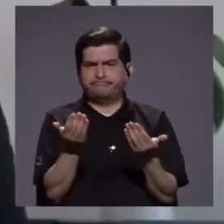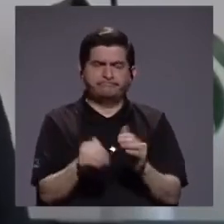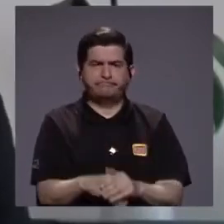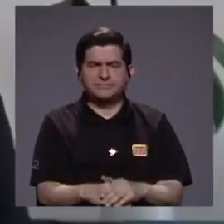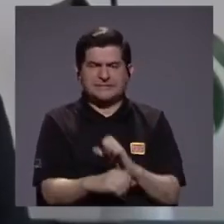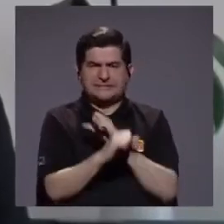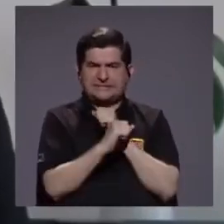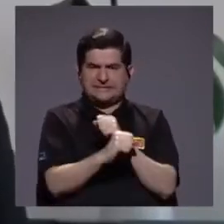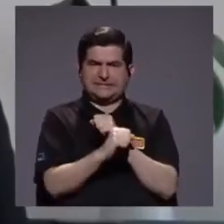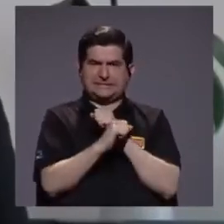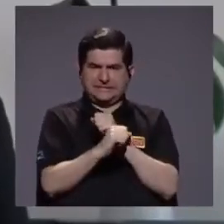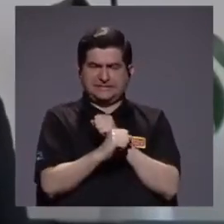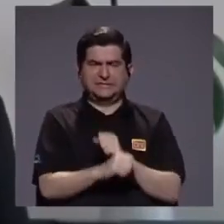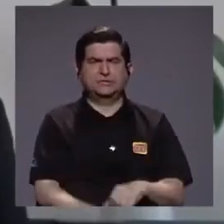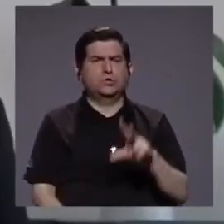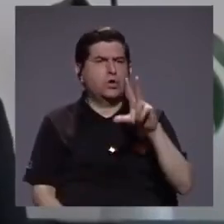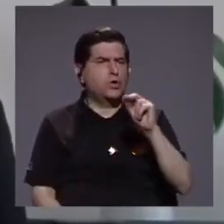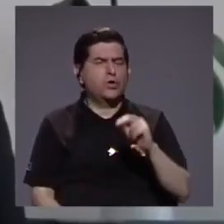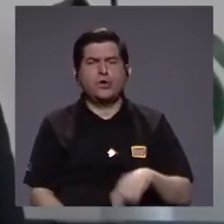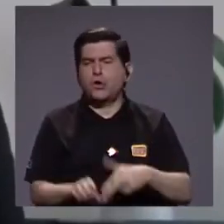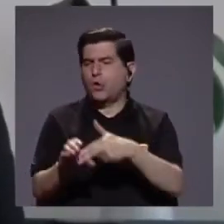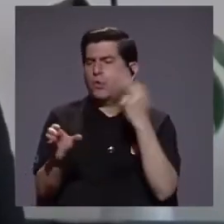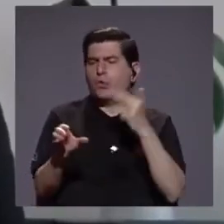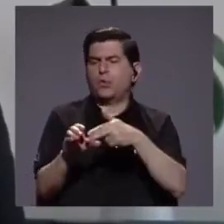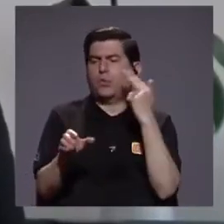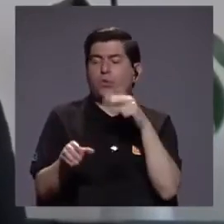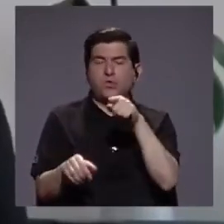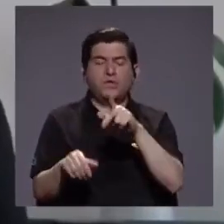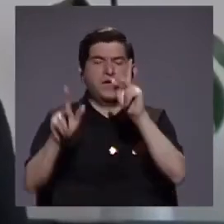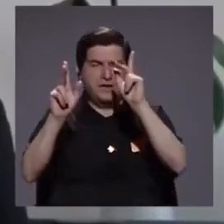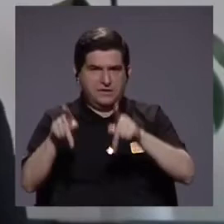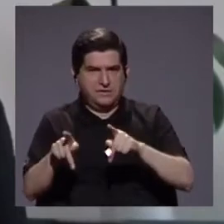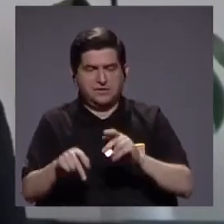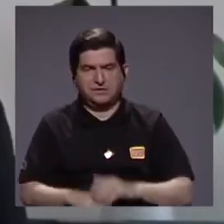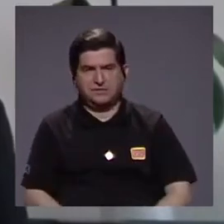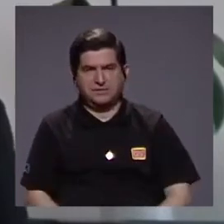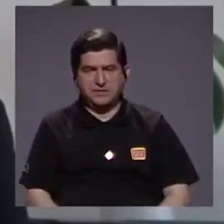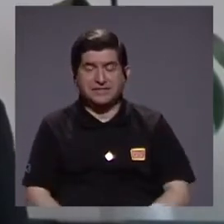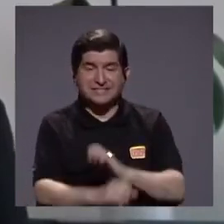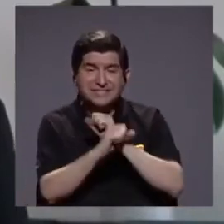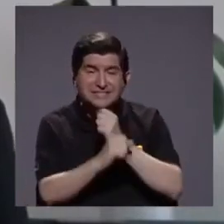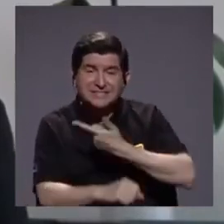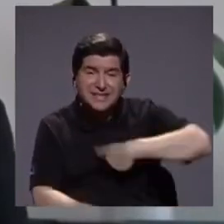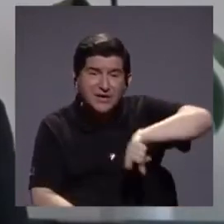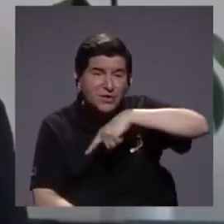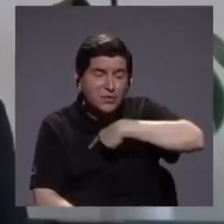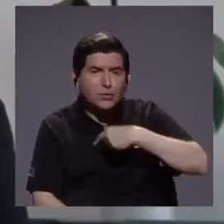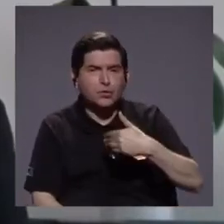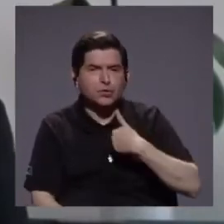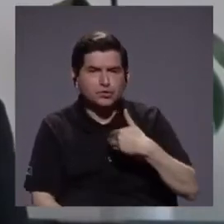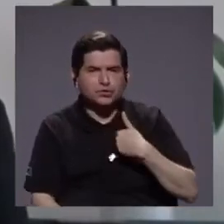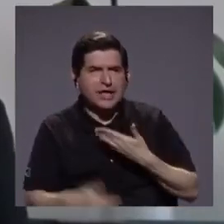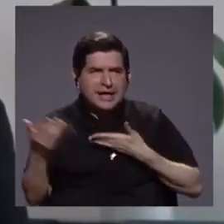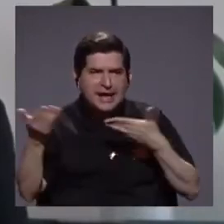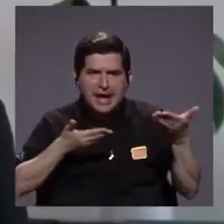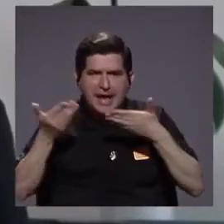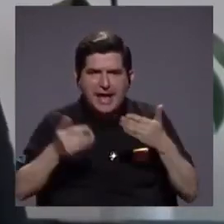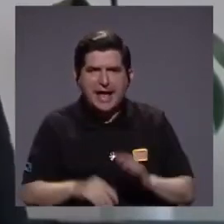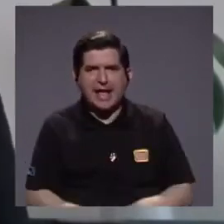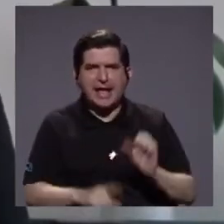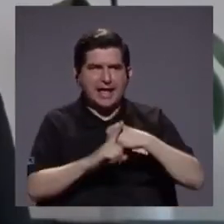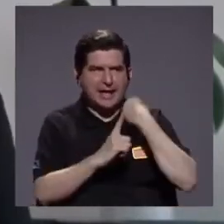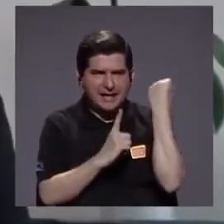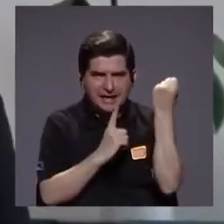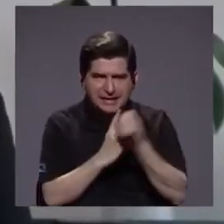de aseguramiento de que no va a haber una deserción de esas poblaciones, asegurar que se tienen los servicios, las